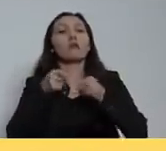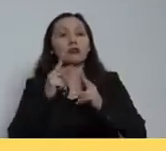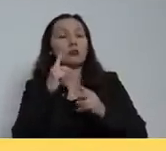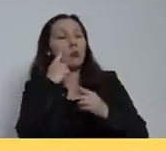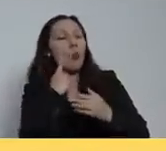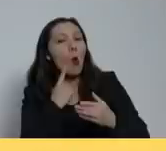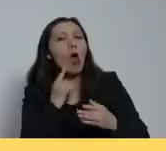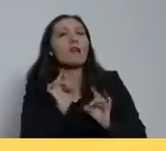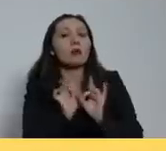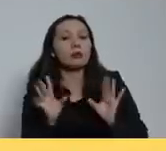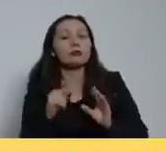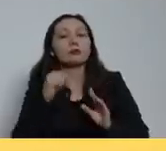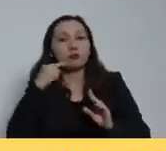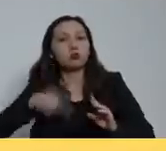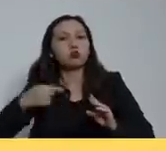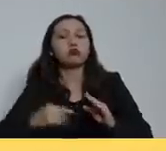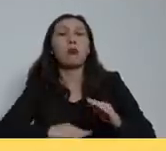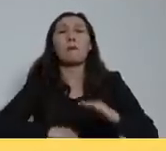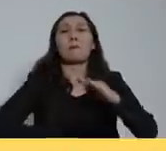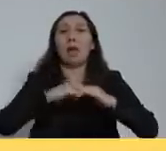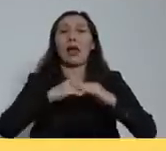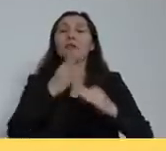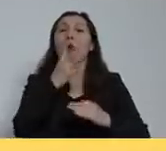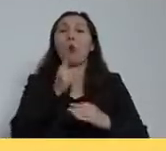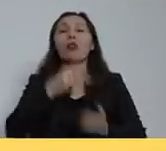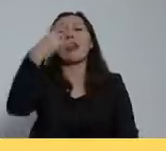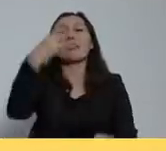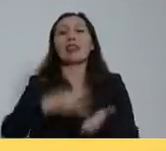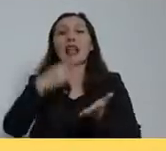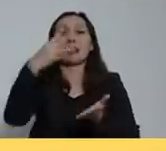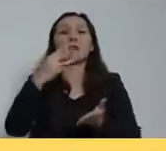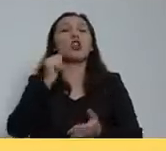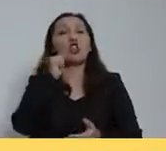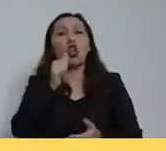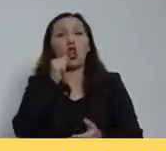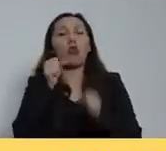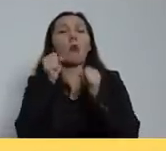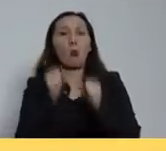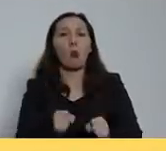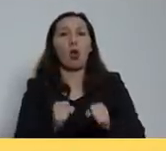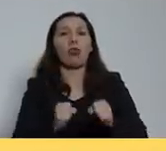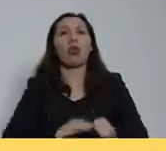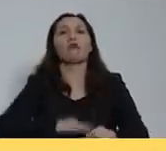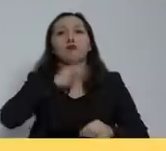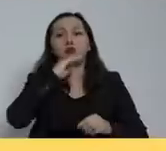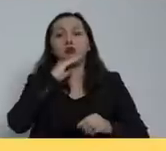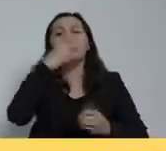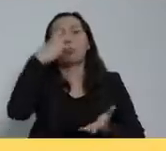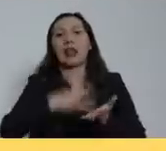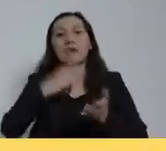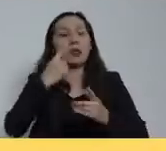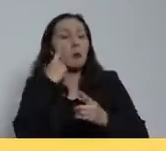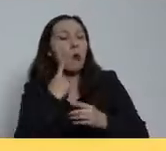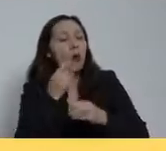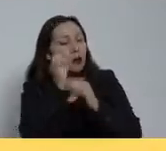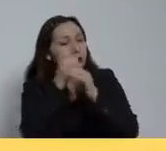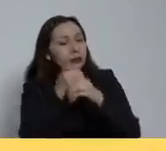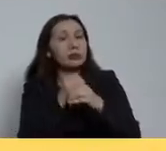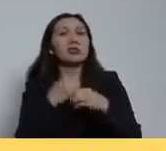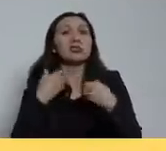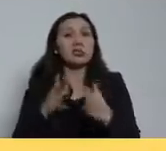están haciendo y una capacidad máxima de 3.000 exámenes diarios. Sin embargo, tenemos